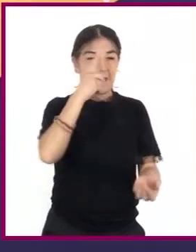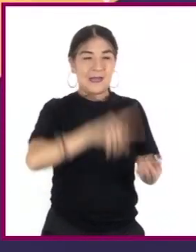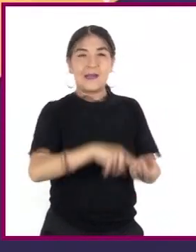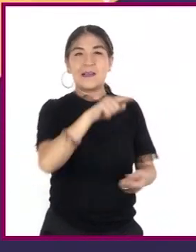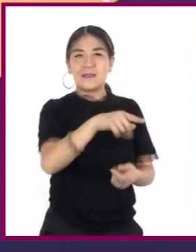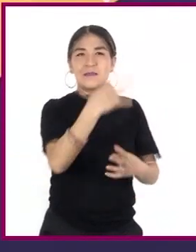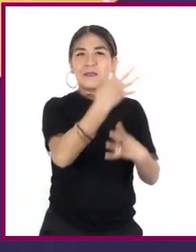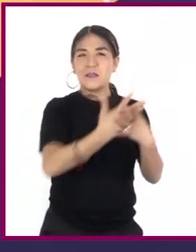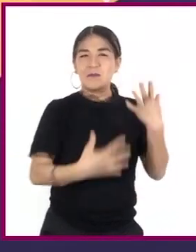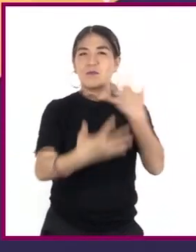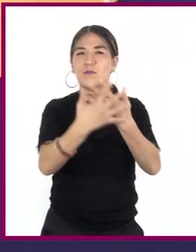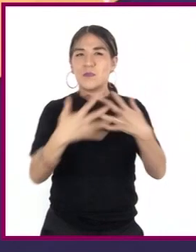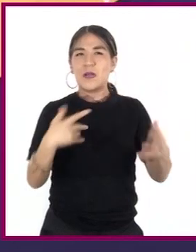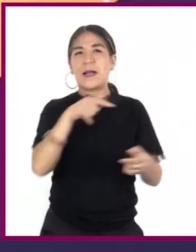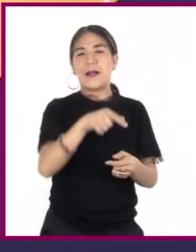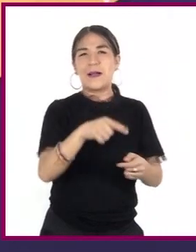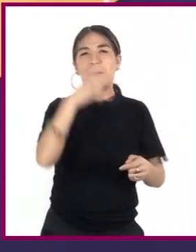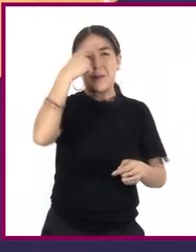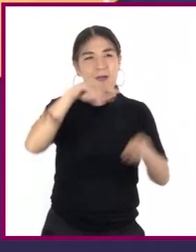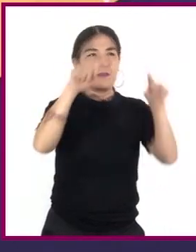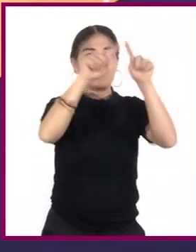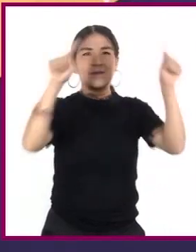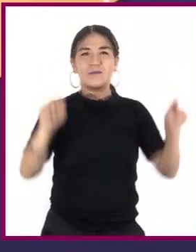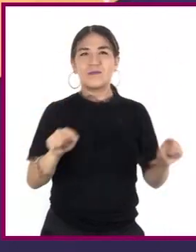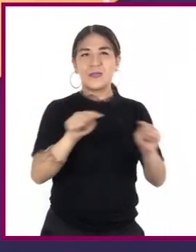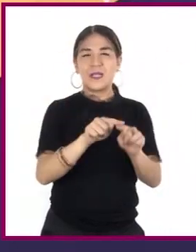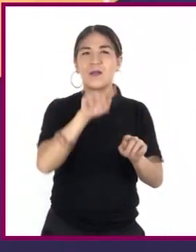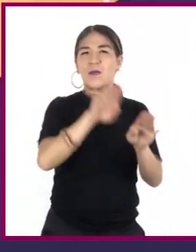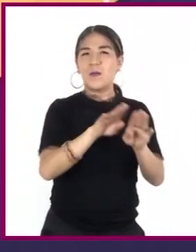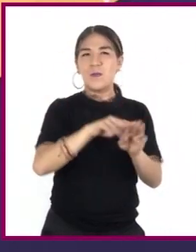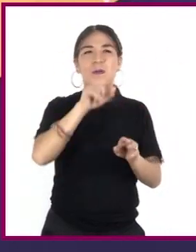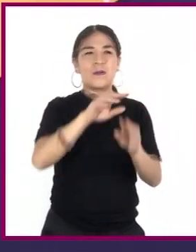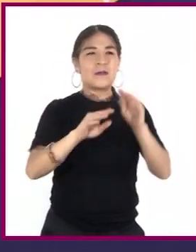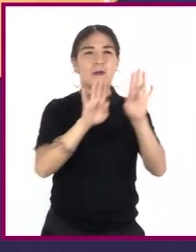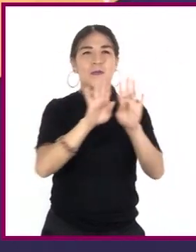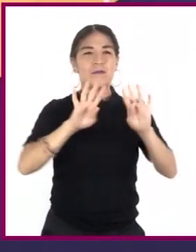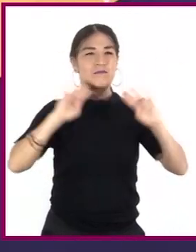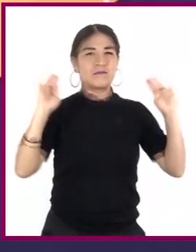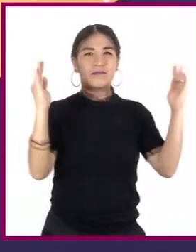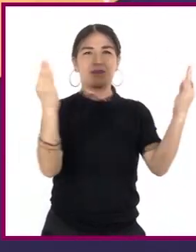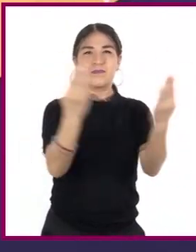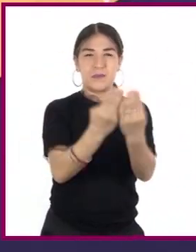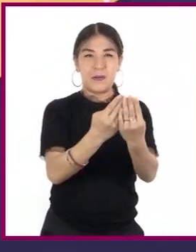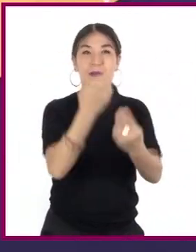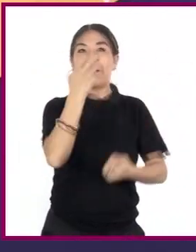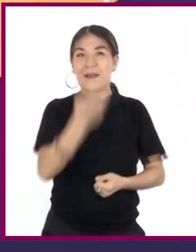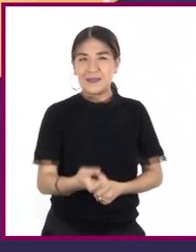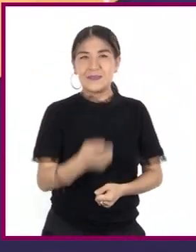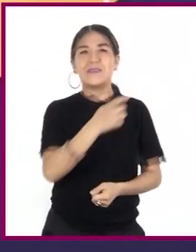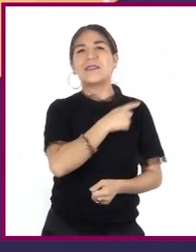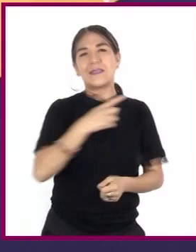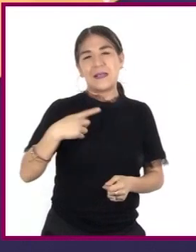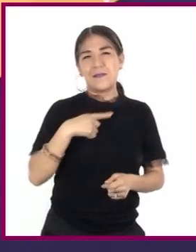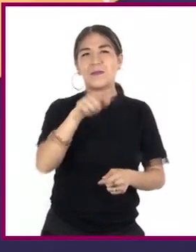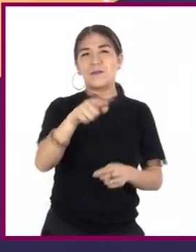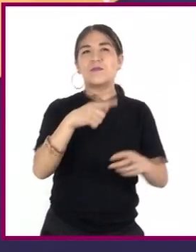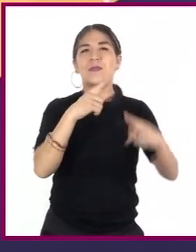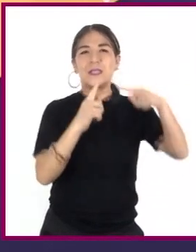de un rollo de malla en el perímetro del terreno rectangular. De esta manera, tenemos la división